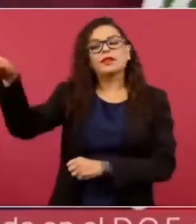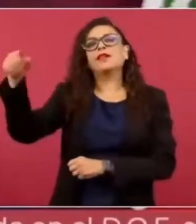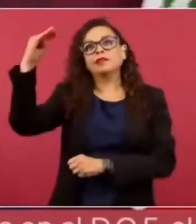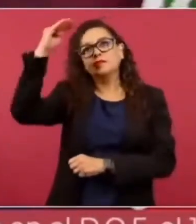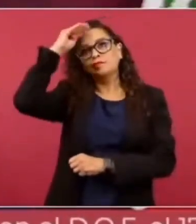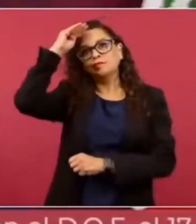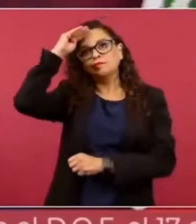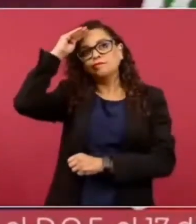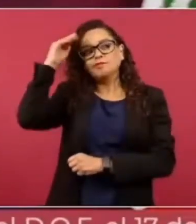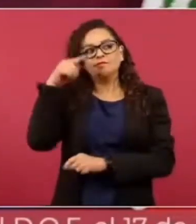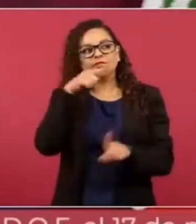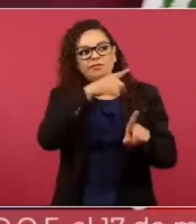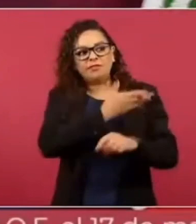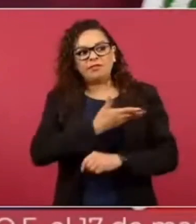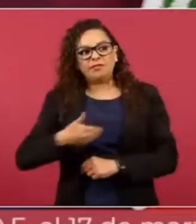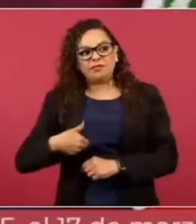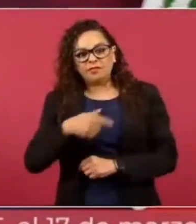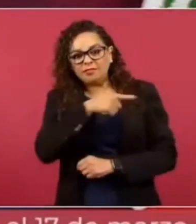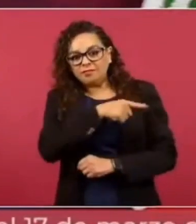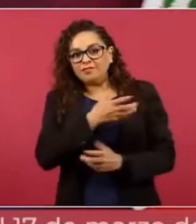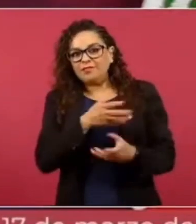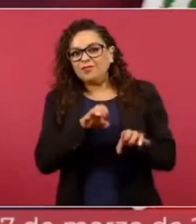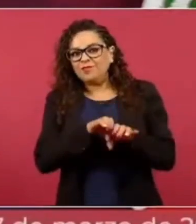mi reacción.